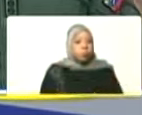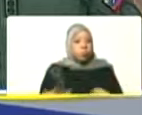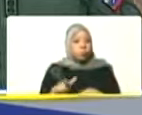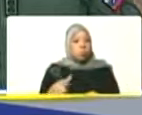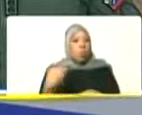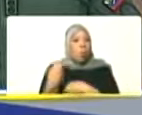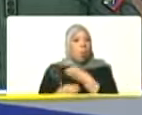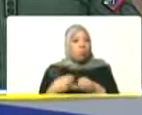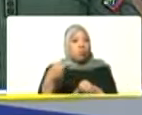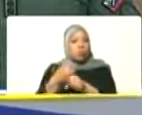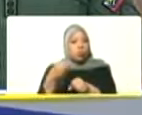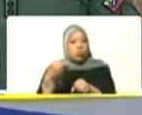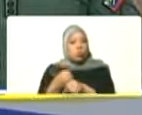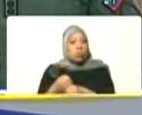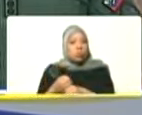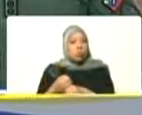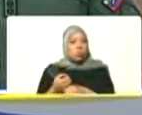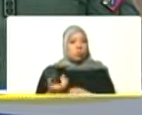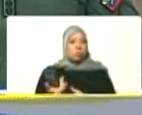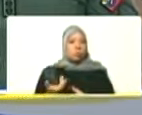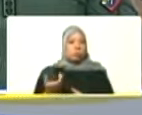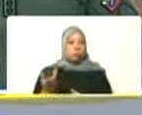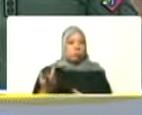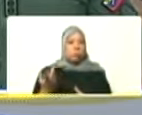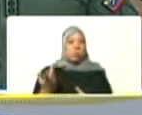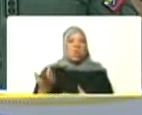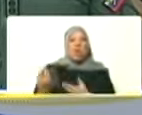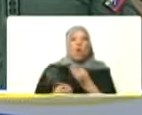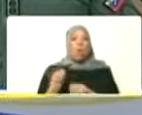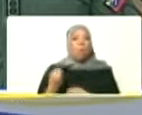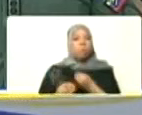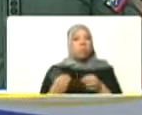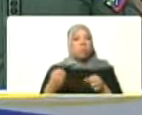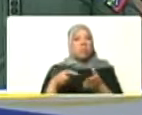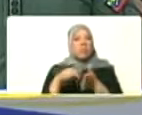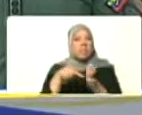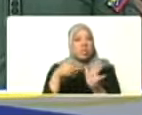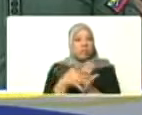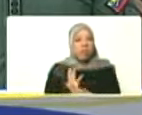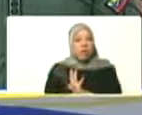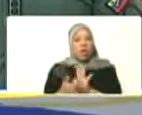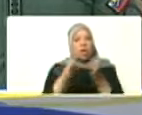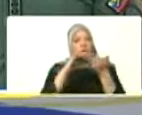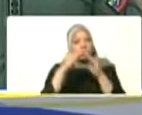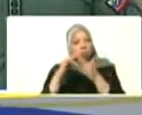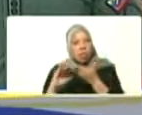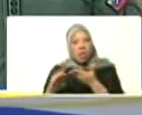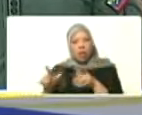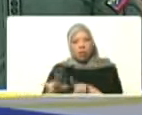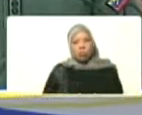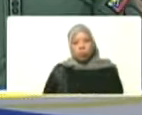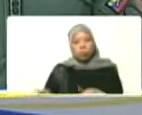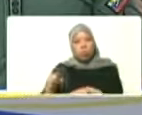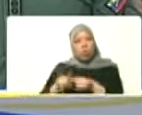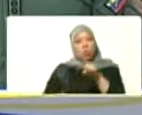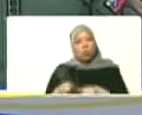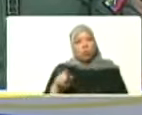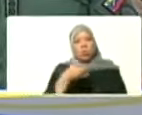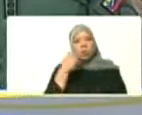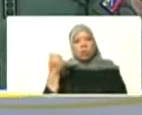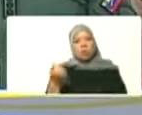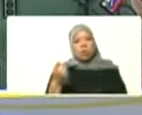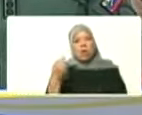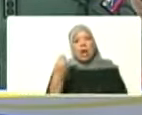local, la logística de lo comunitario, y eso lo que vayamos convirtiendo como un